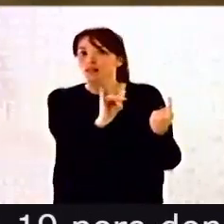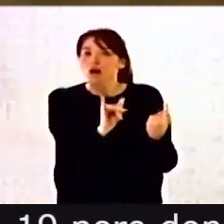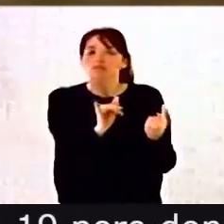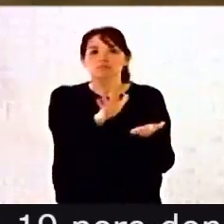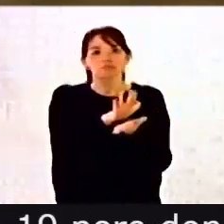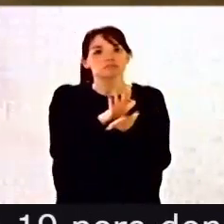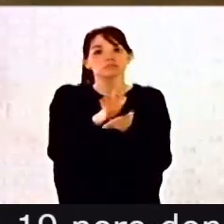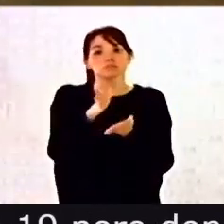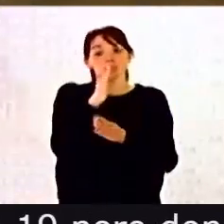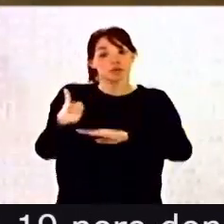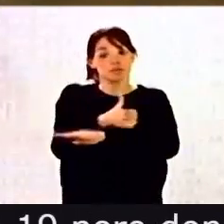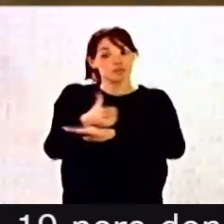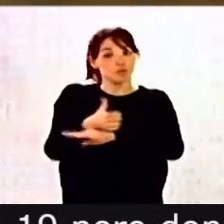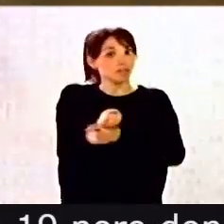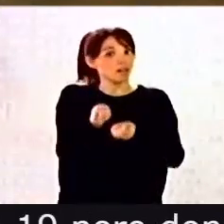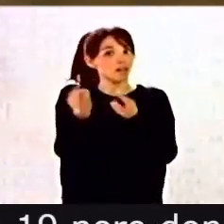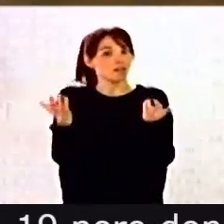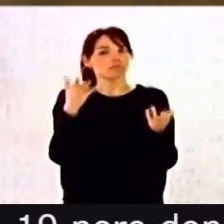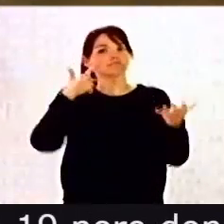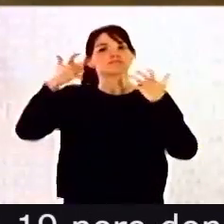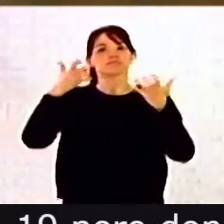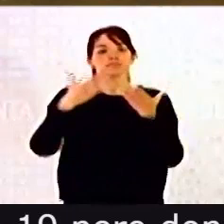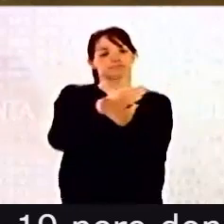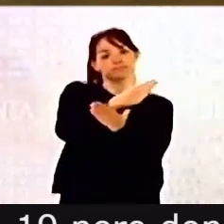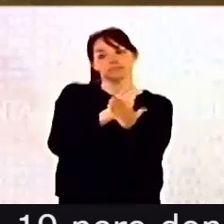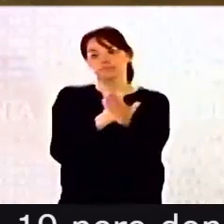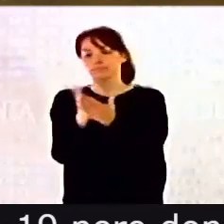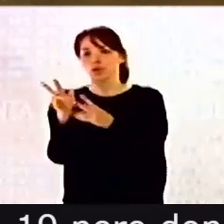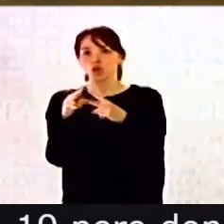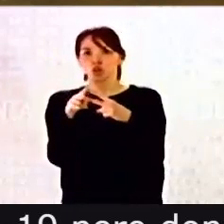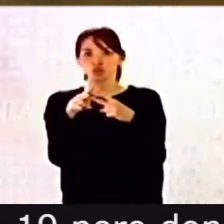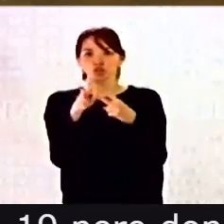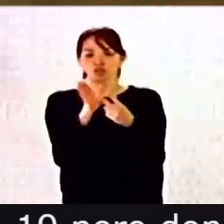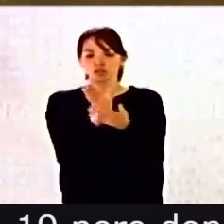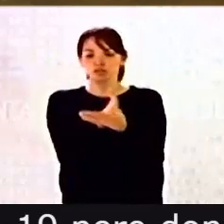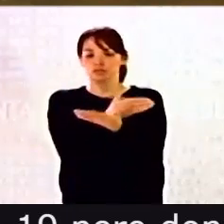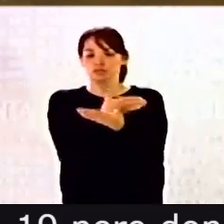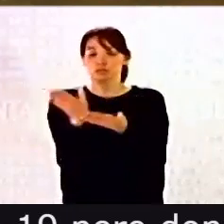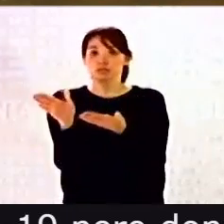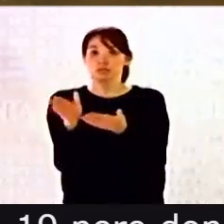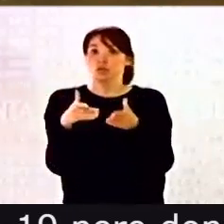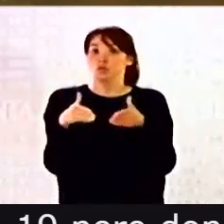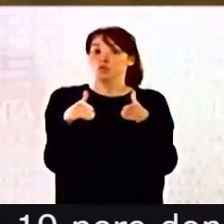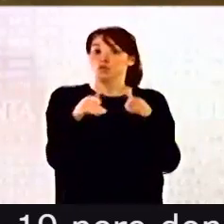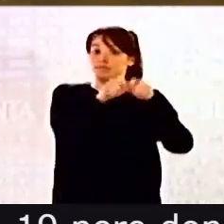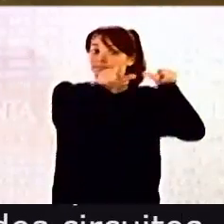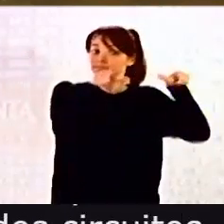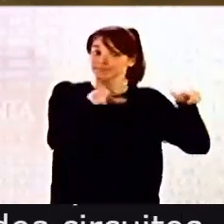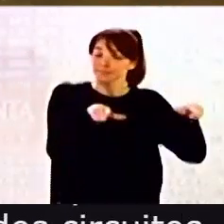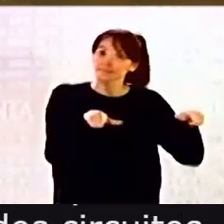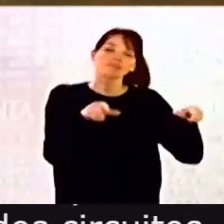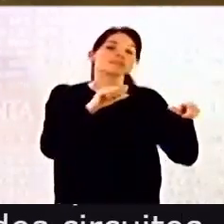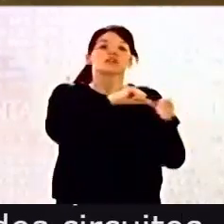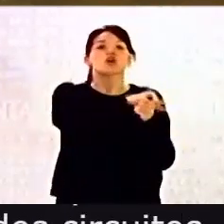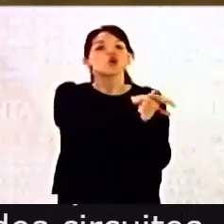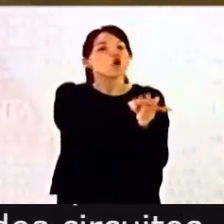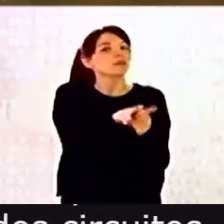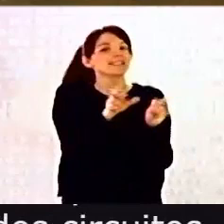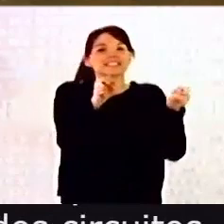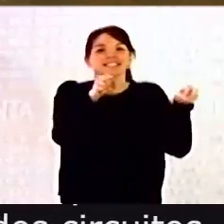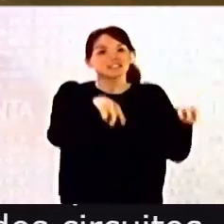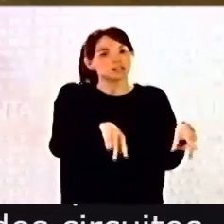ciudadanía que tenemos dos circuitos dentro de los hospitales. Un circuito limpio de COVID-19 y